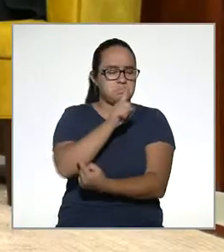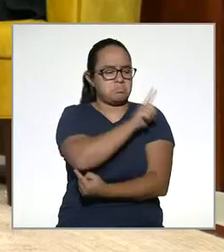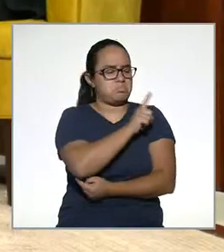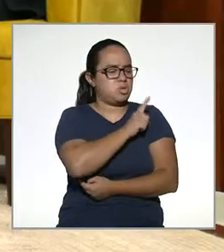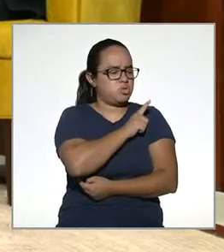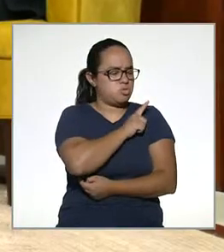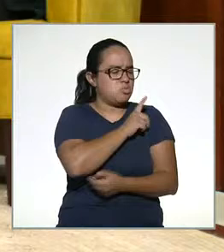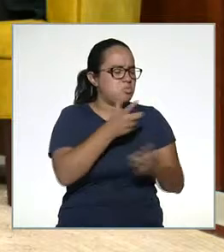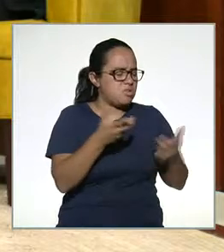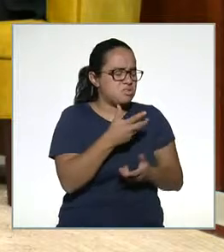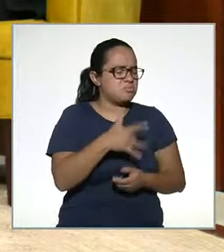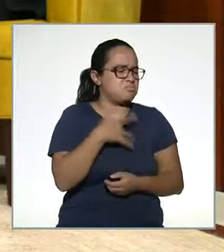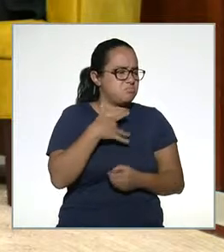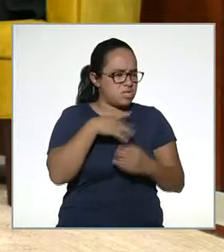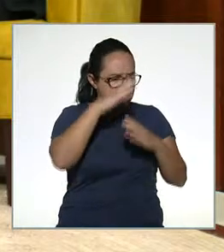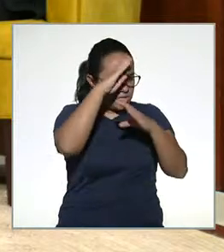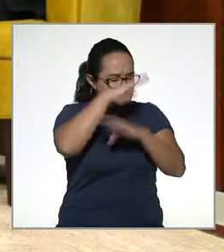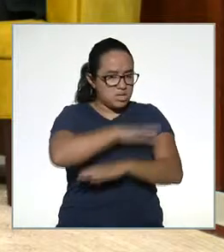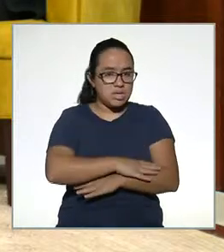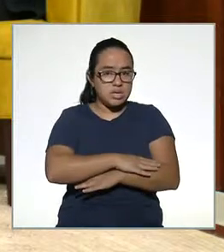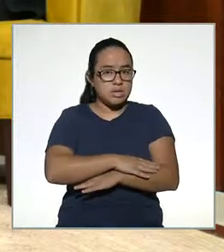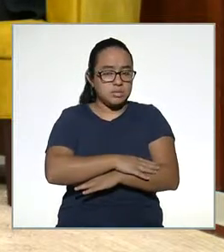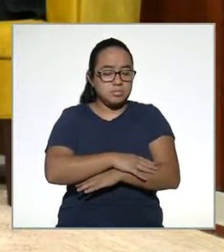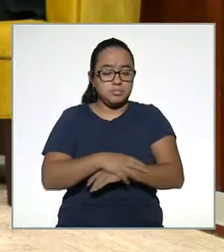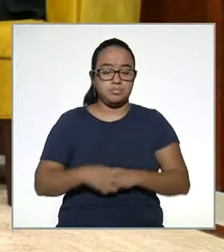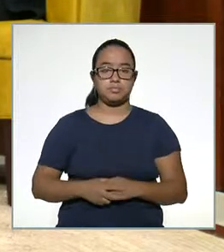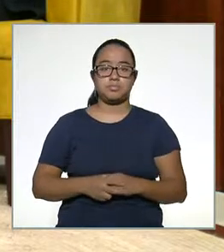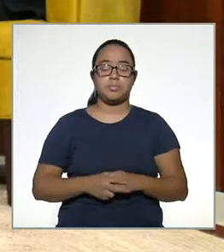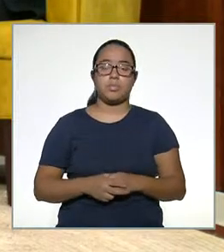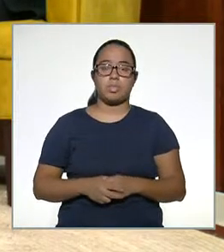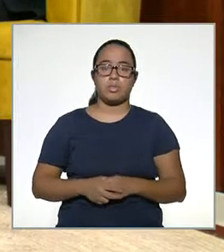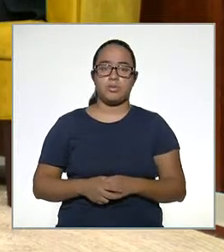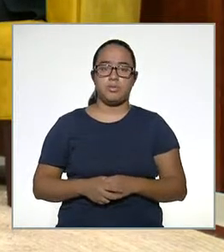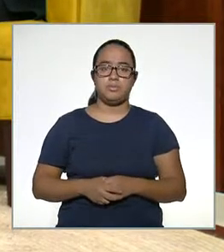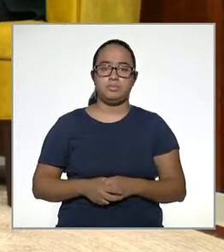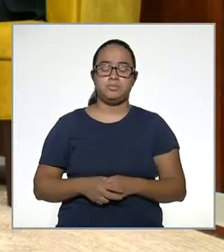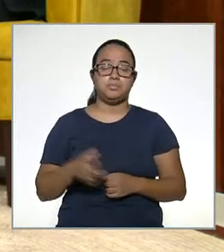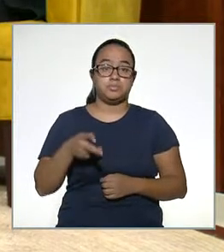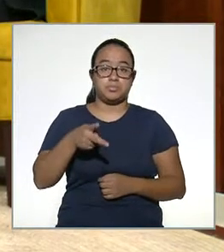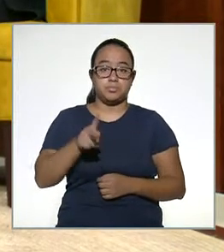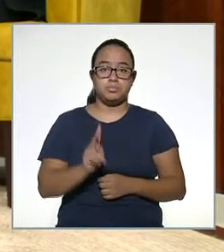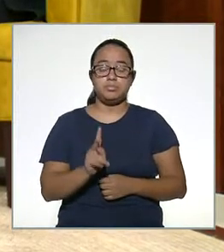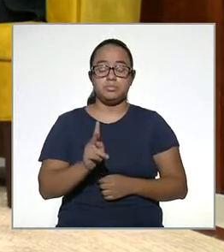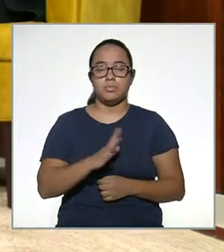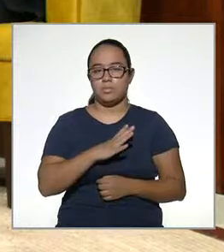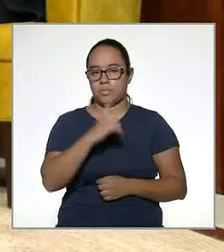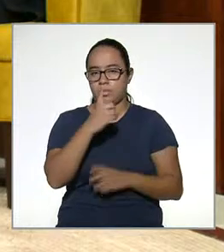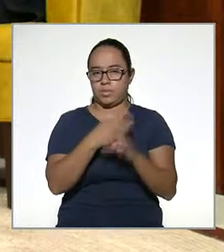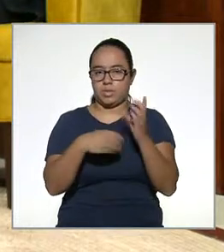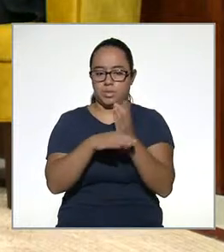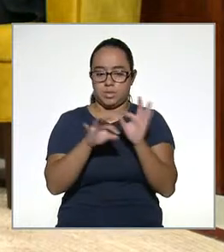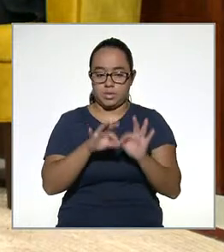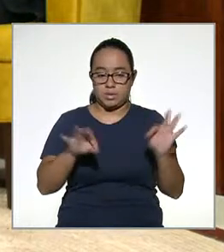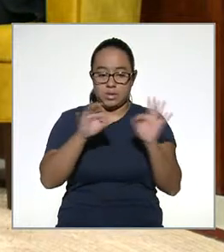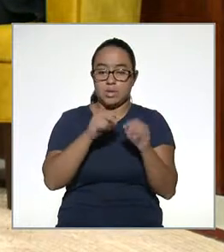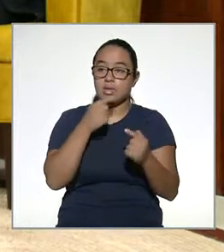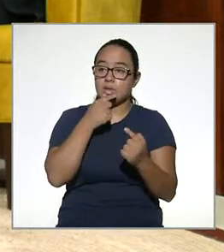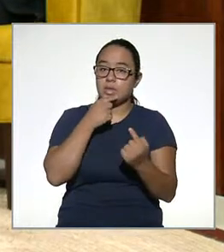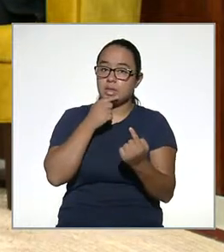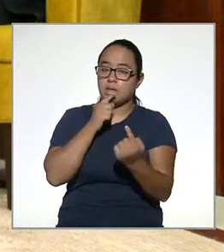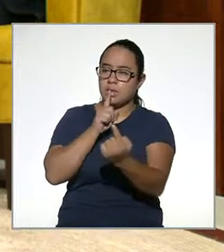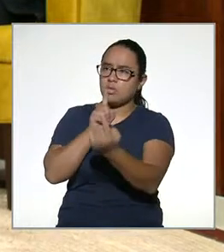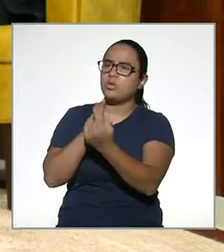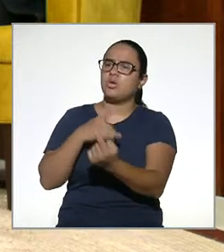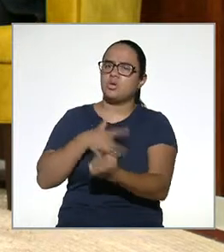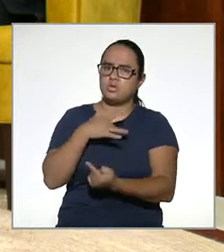hacer algunas actividades, que también no es tanto como con grupos, pero sí hay un factor importante, que el niño introvertido sí siente